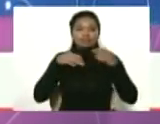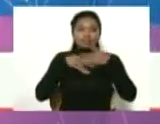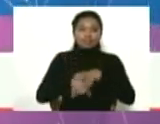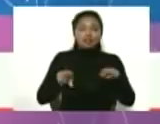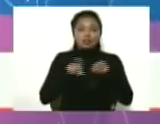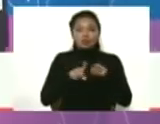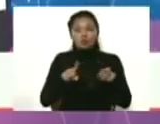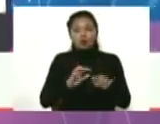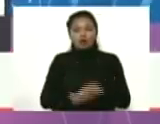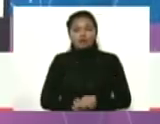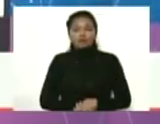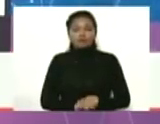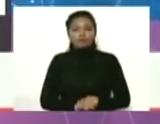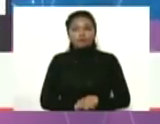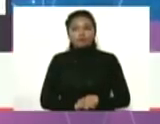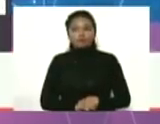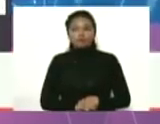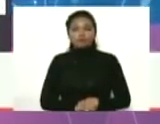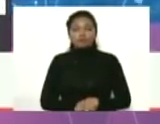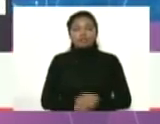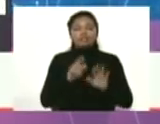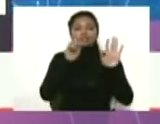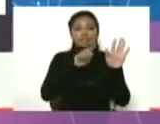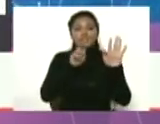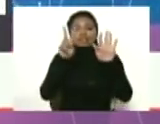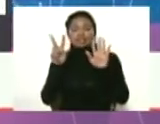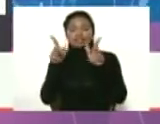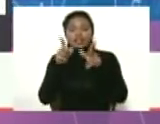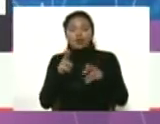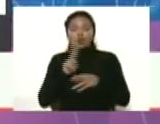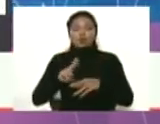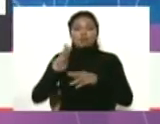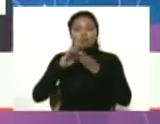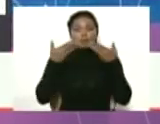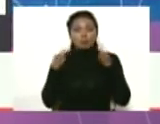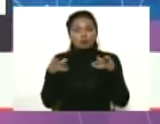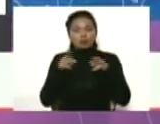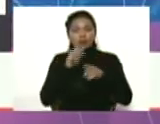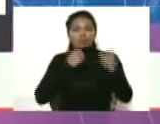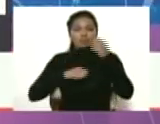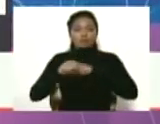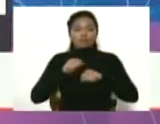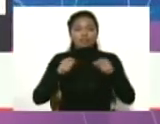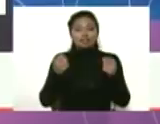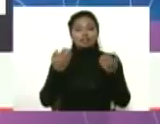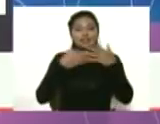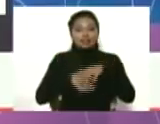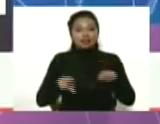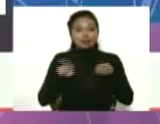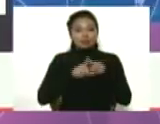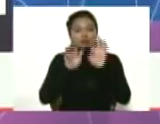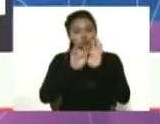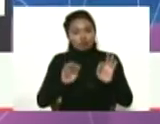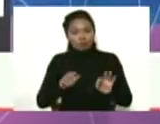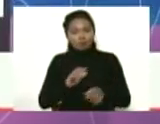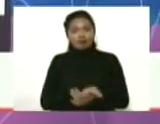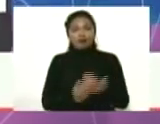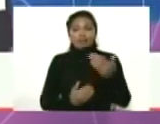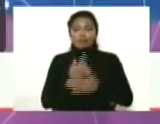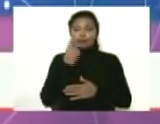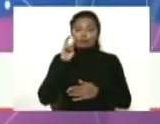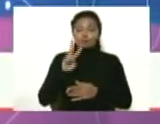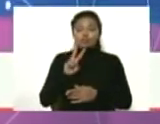y sus 67 unidades populares de defensa integral, además de